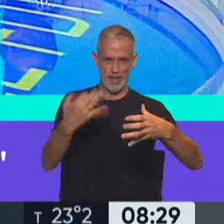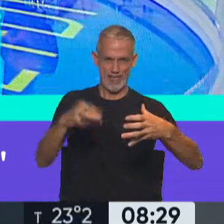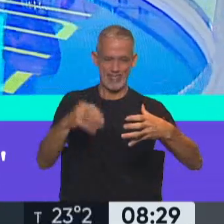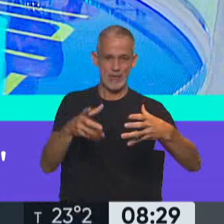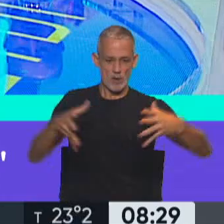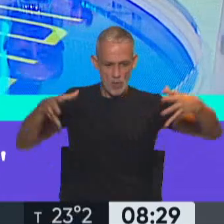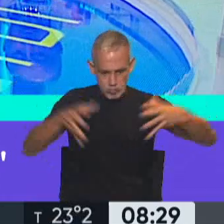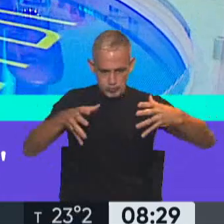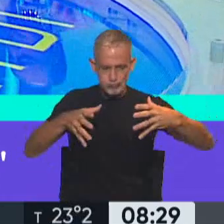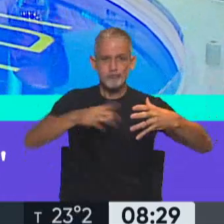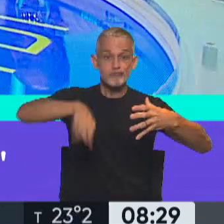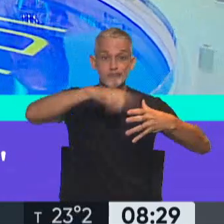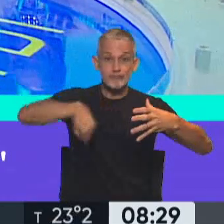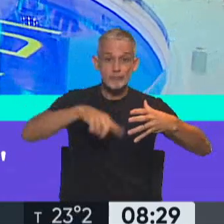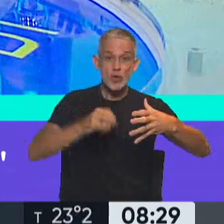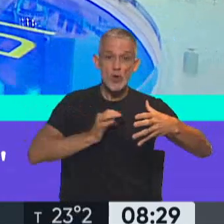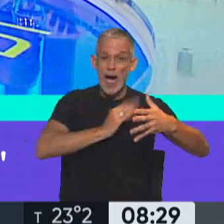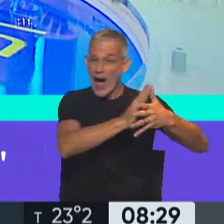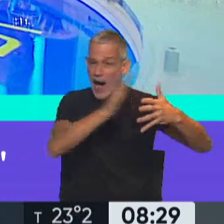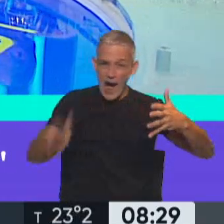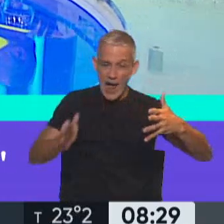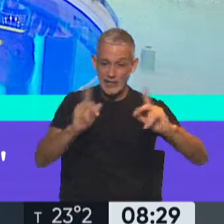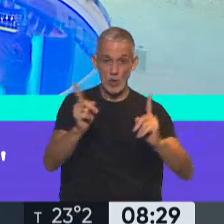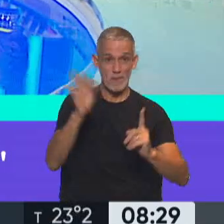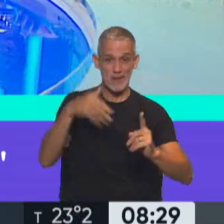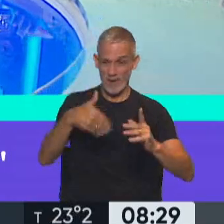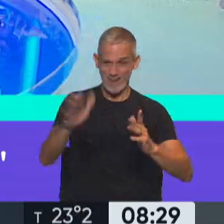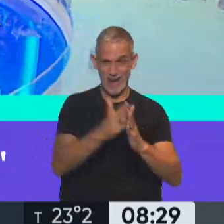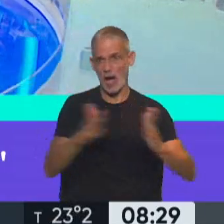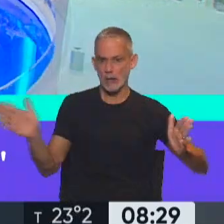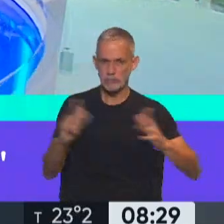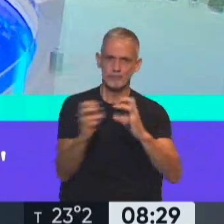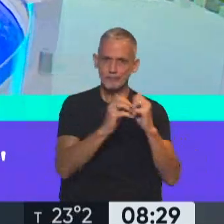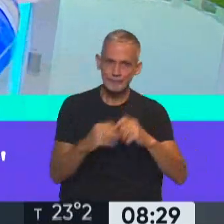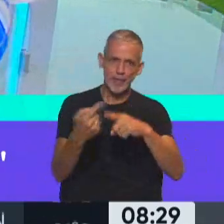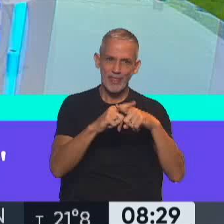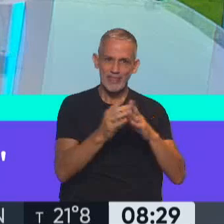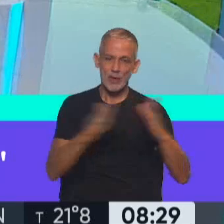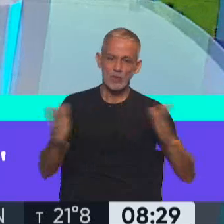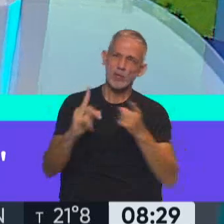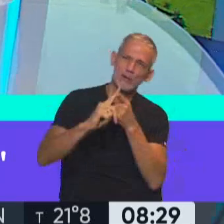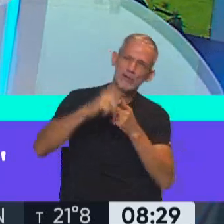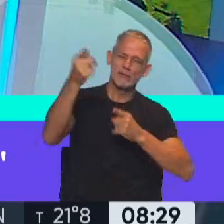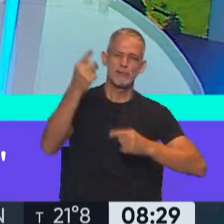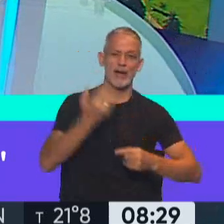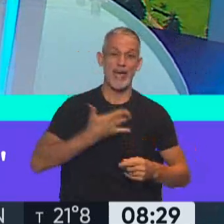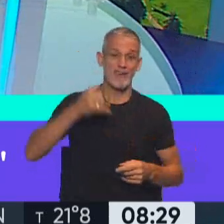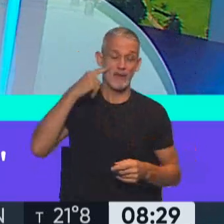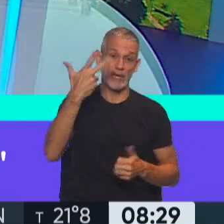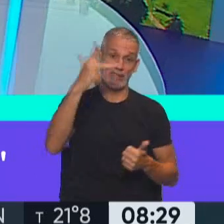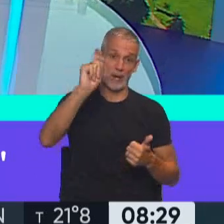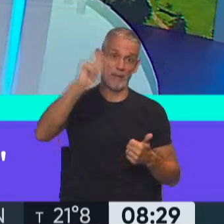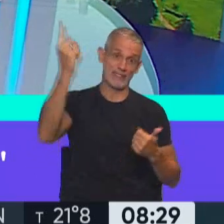un movimiento que en todos estos años, en los que vamos a tener que discutir con el FMI viniendo cada 3